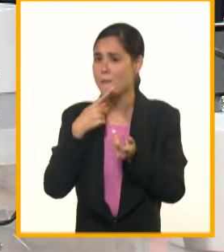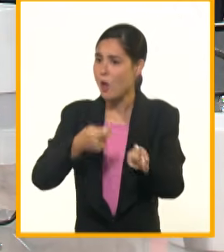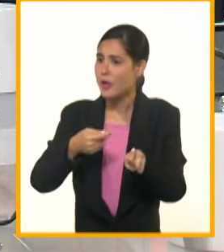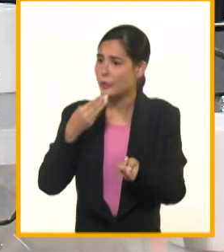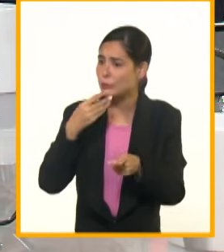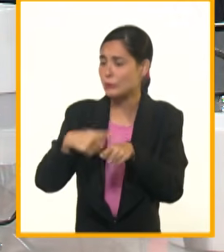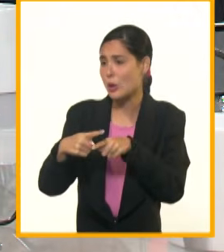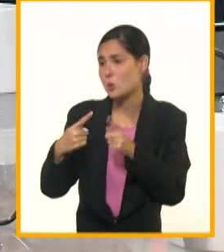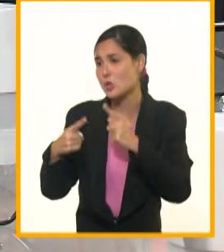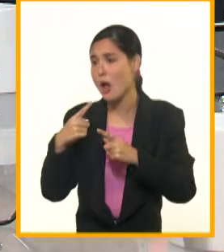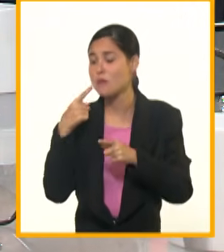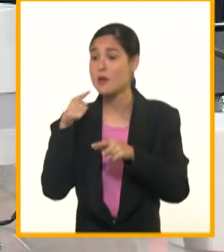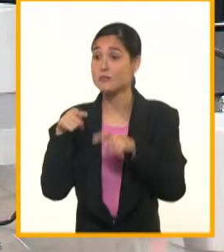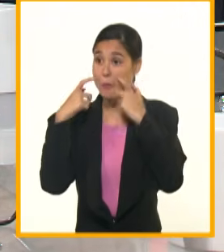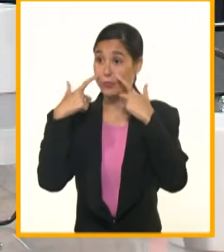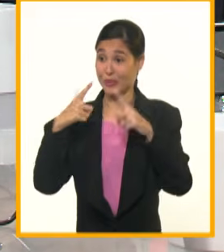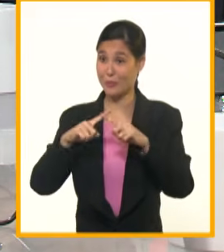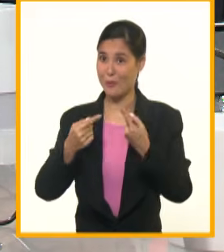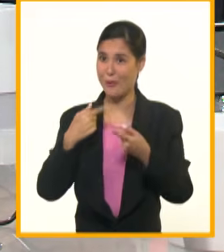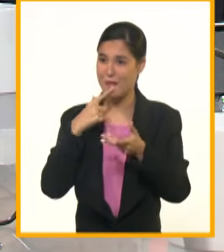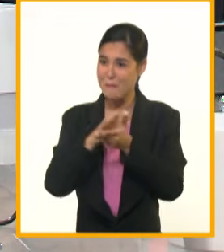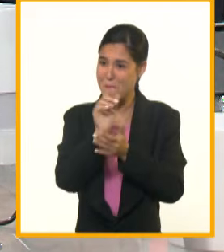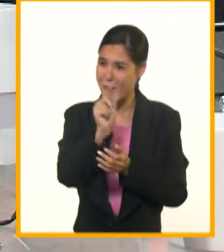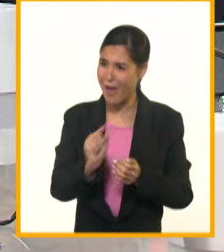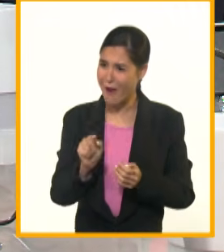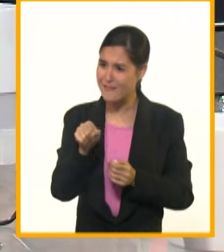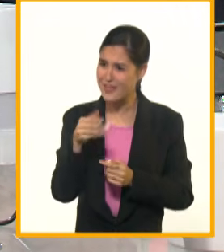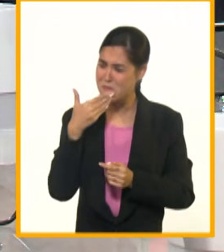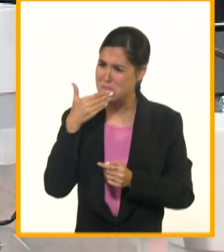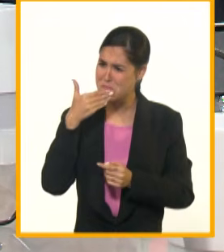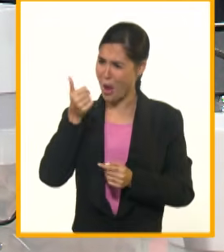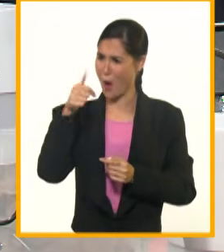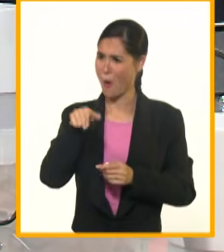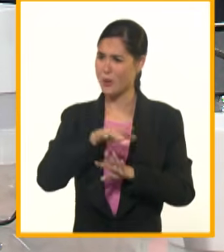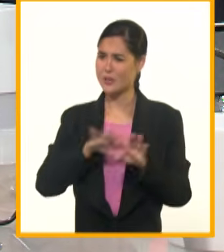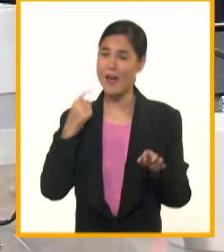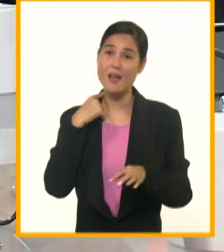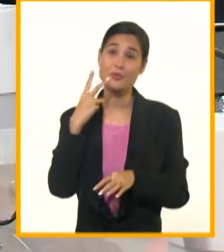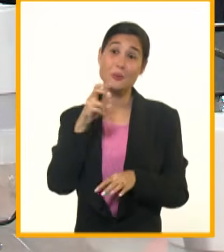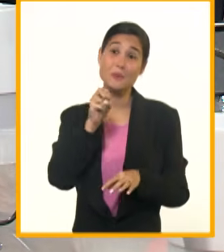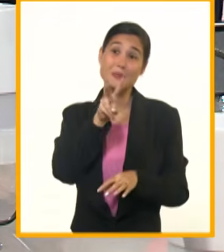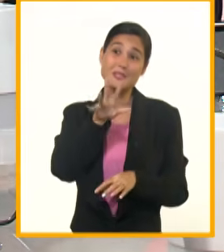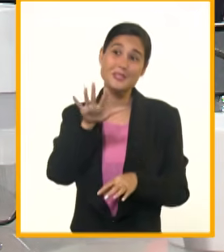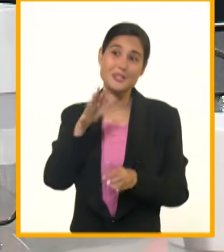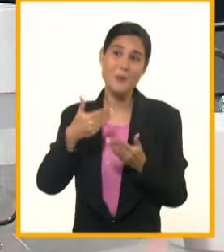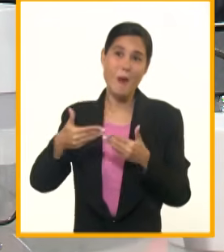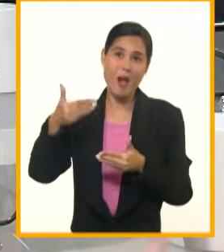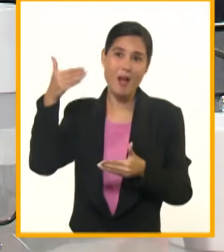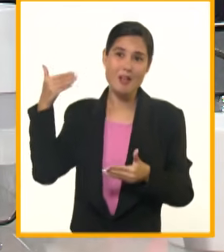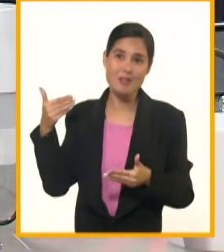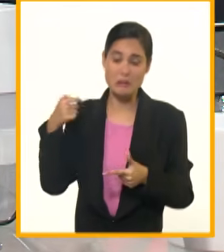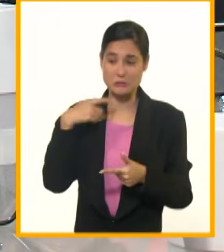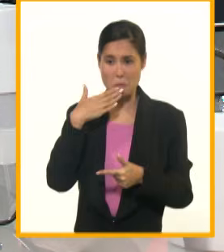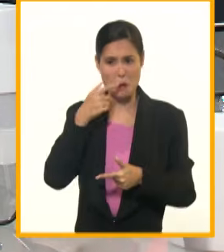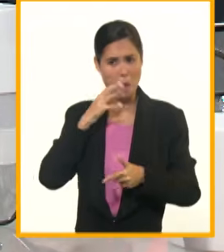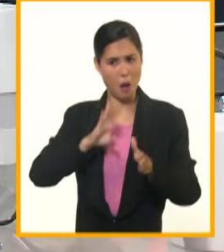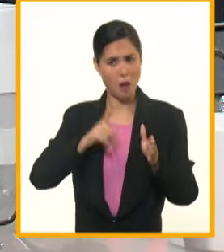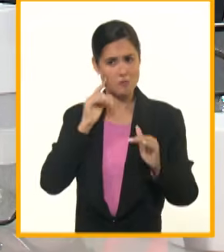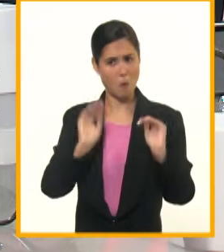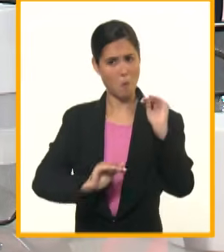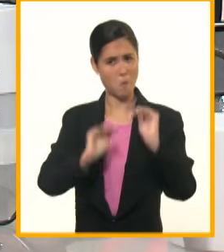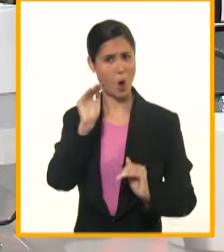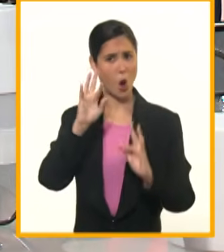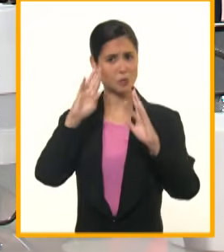para que Mayabeque haya sido uno de los territorios del país que el año pasado terminó con superávit. En su